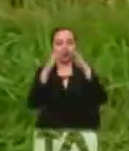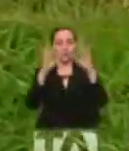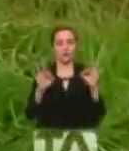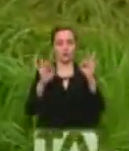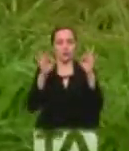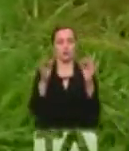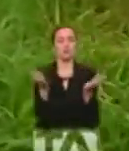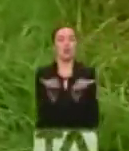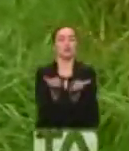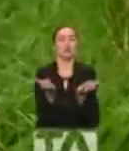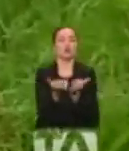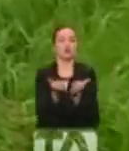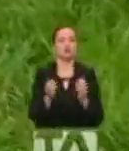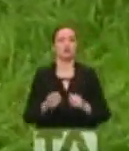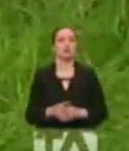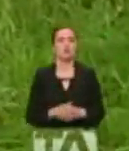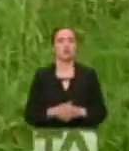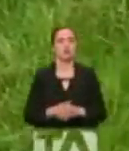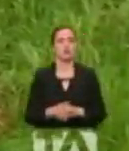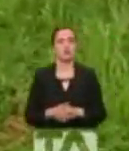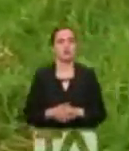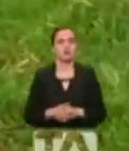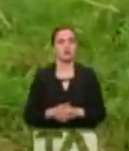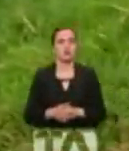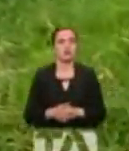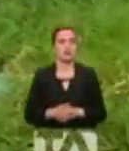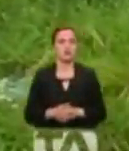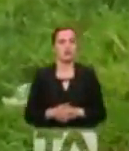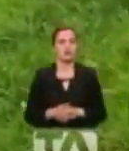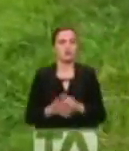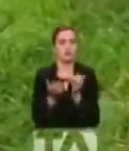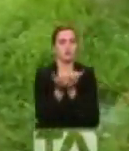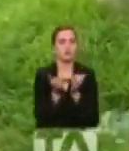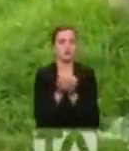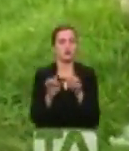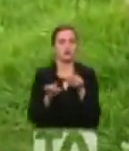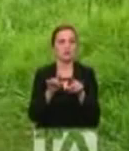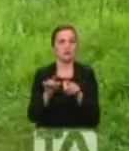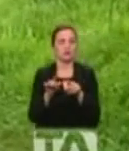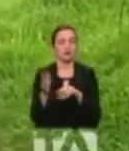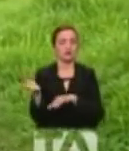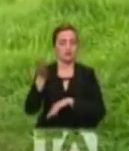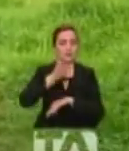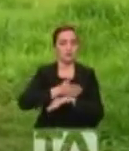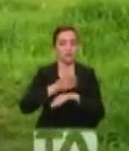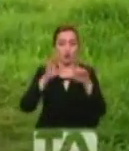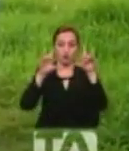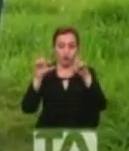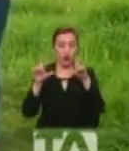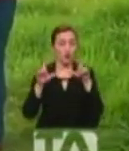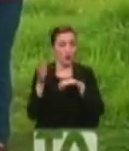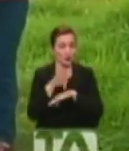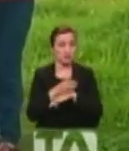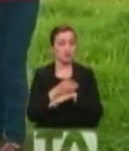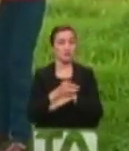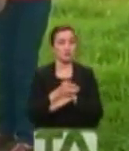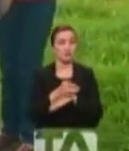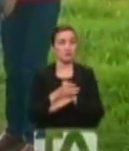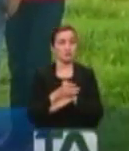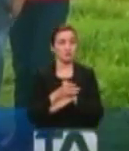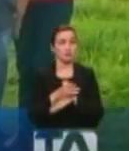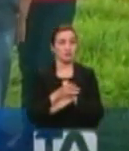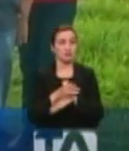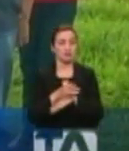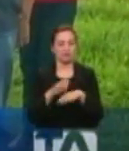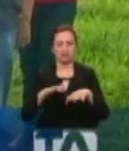en este sector, porque aunque hoy no se registra tanta basura, veíamos anteriormente fotos donde se ve y se